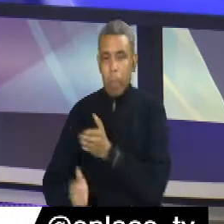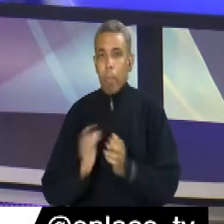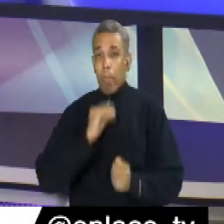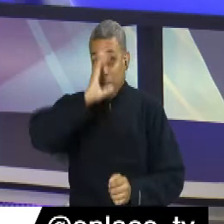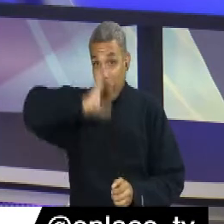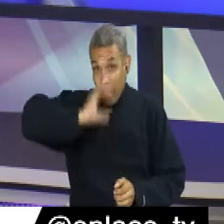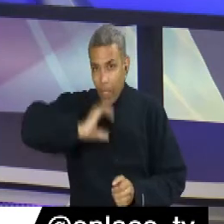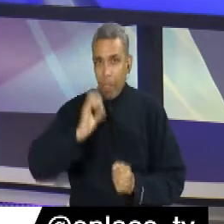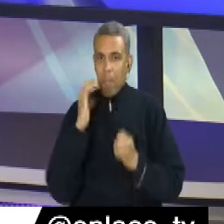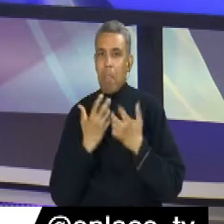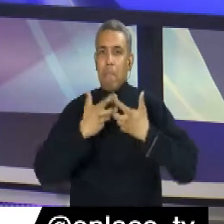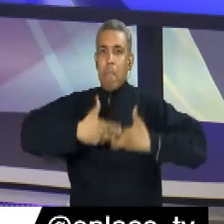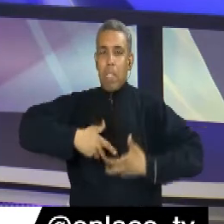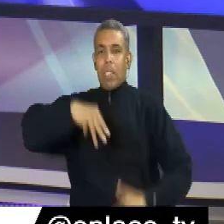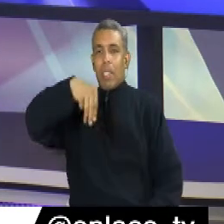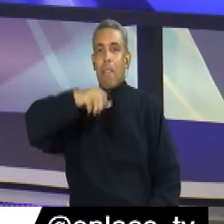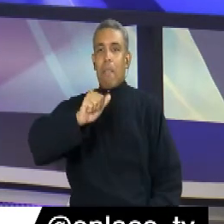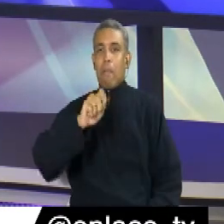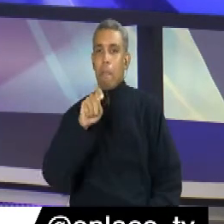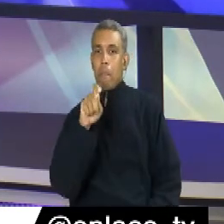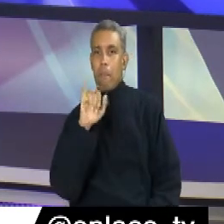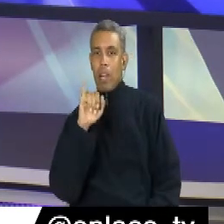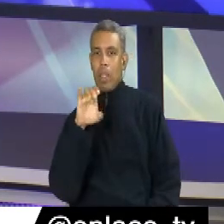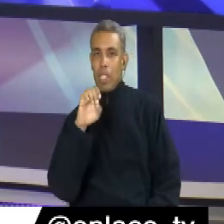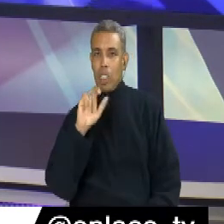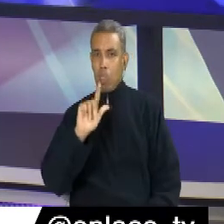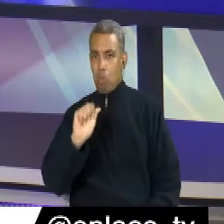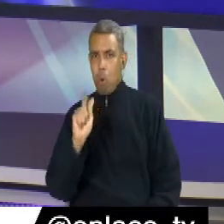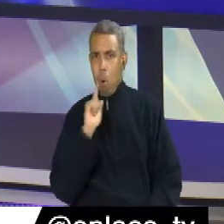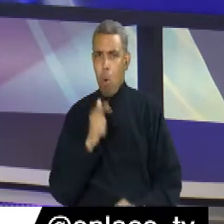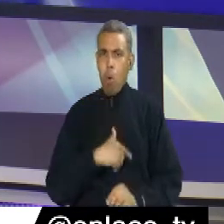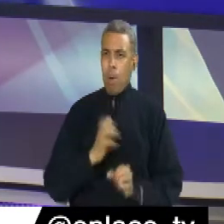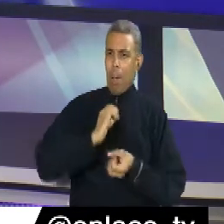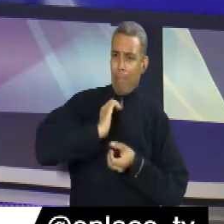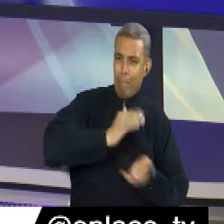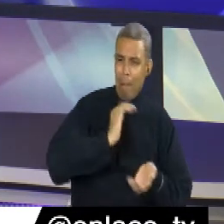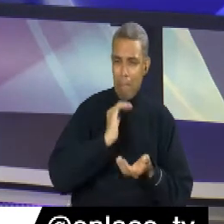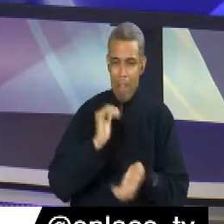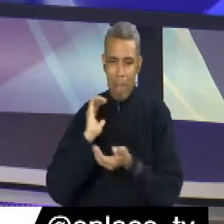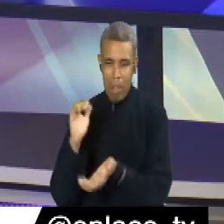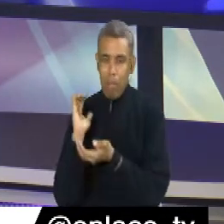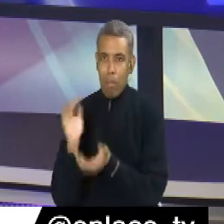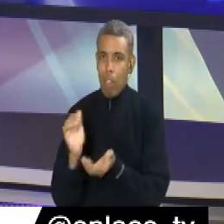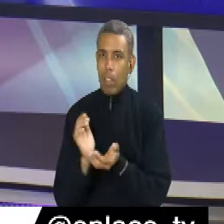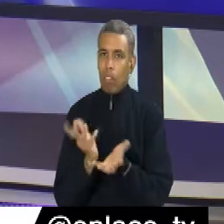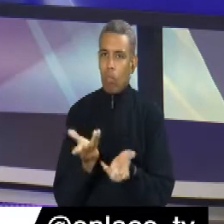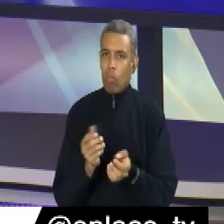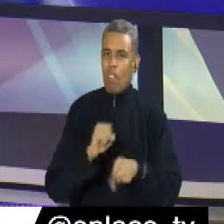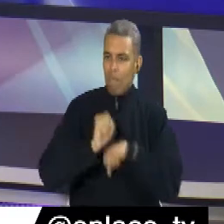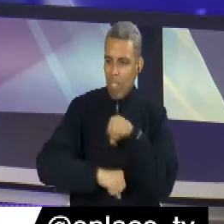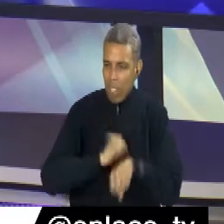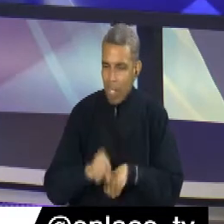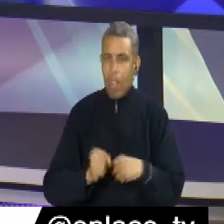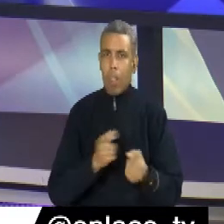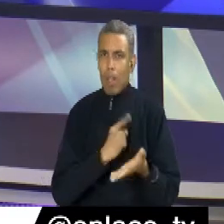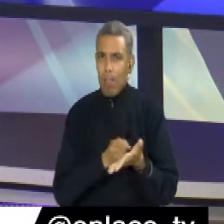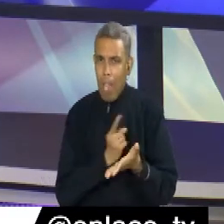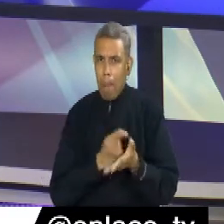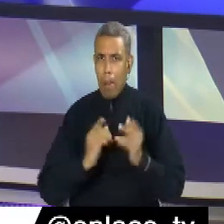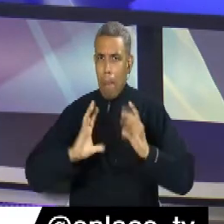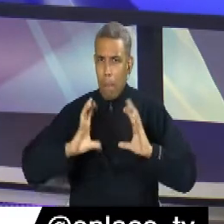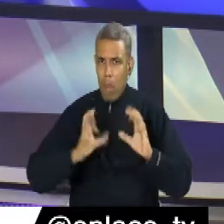a estudiantes del Colegio CAS José Prudencio Padilla. Bicicletas, tablets y balones fueron entregados por esta prestigiosa